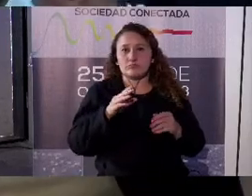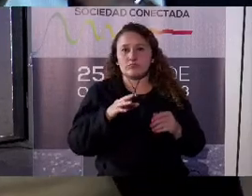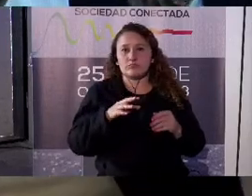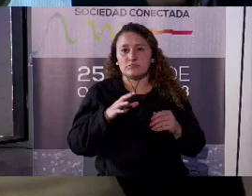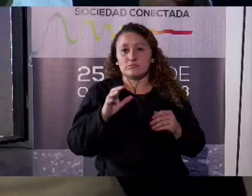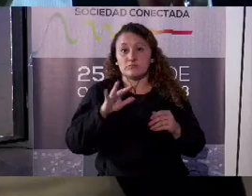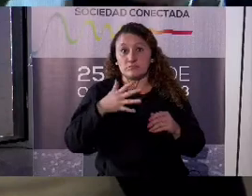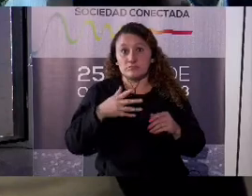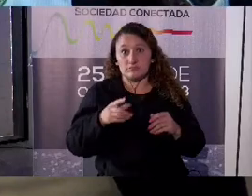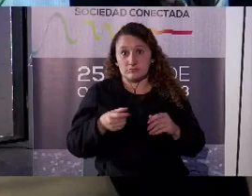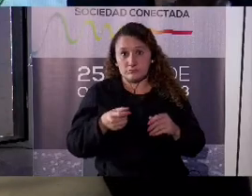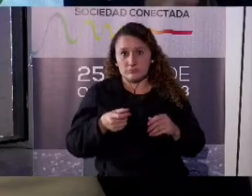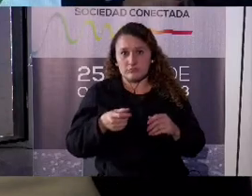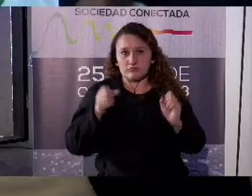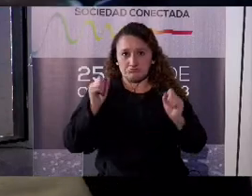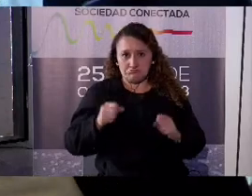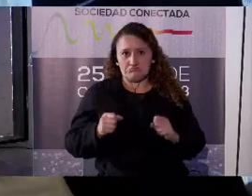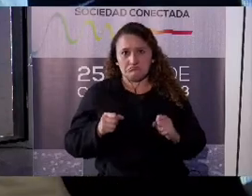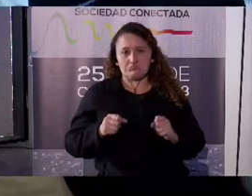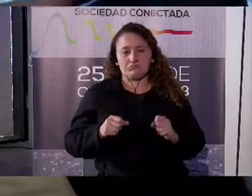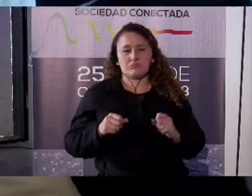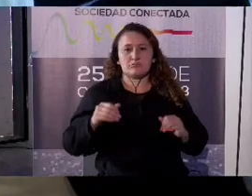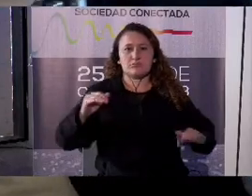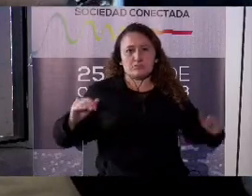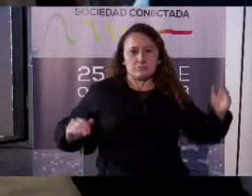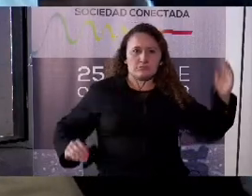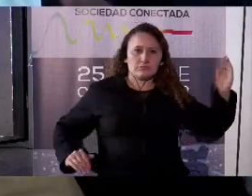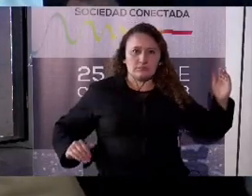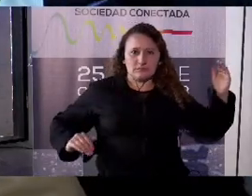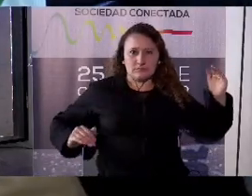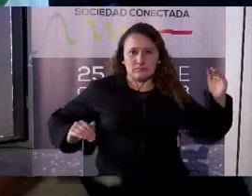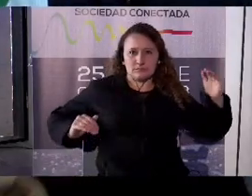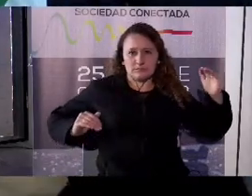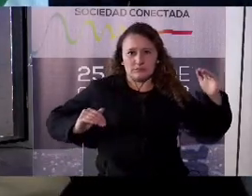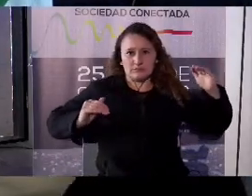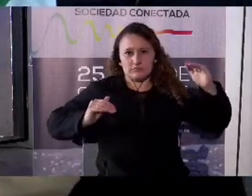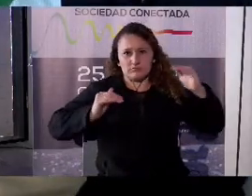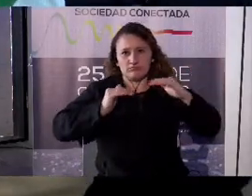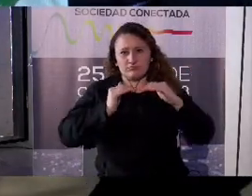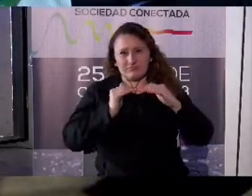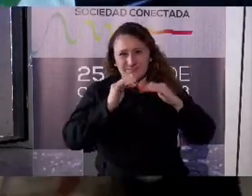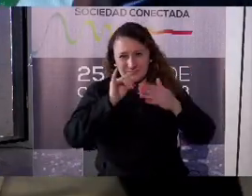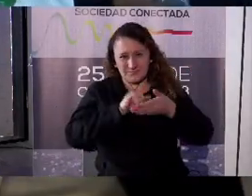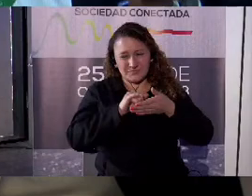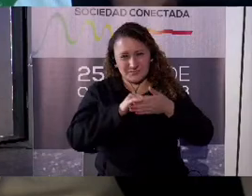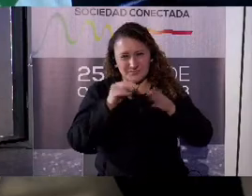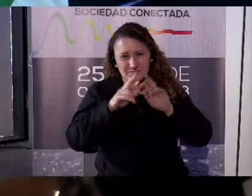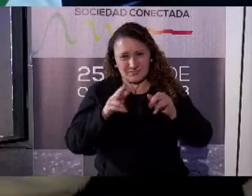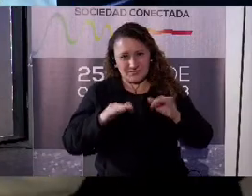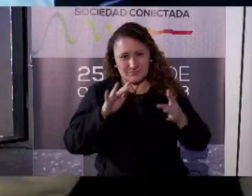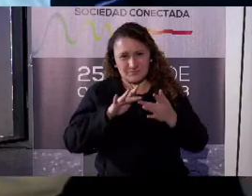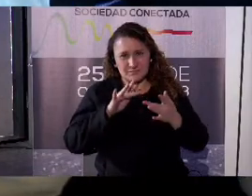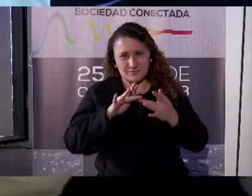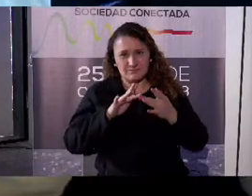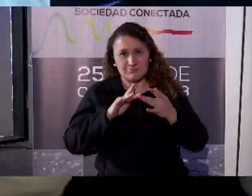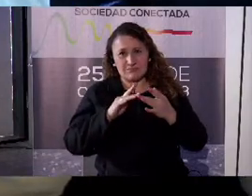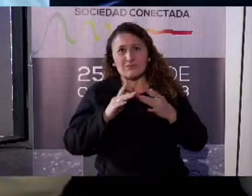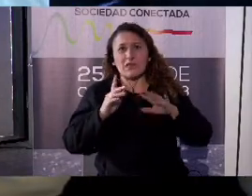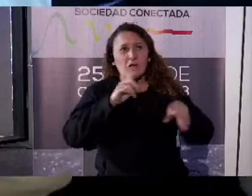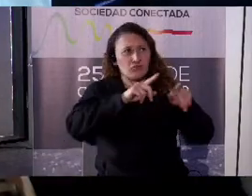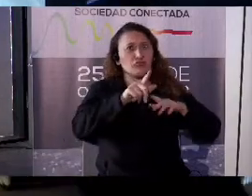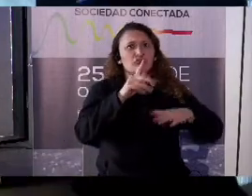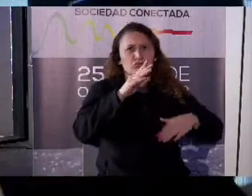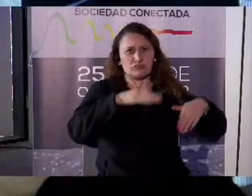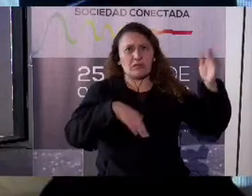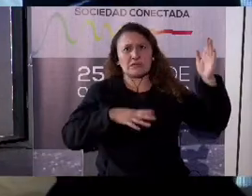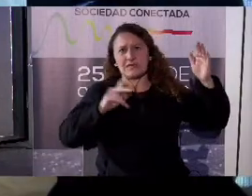permitir aumentar y reducir la brecha digital reducir la brecha digital y aumentar la conectividad en los hogares la conectividad de banda ancha eh tiene